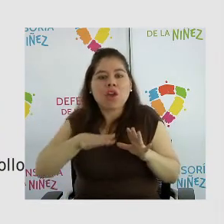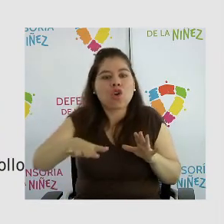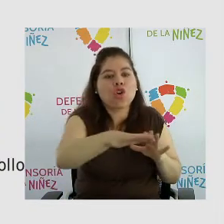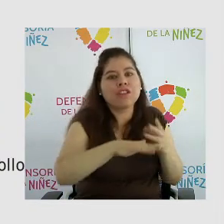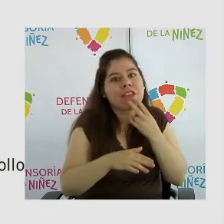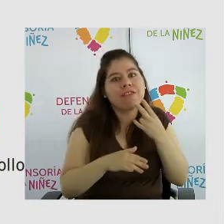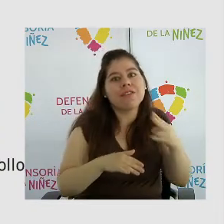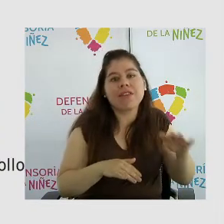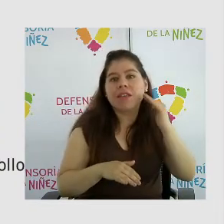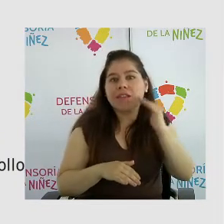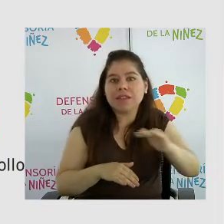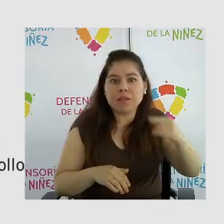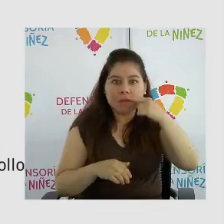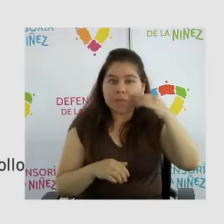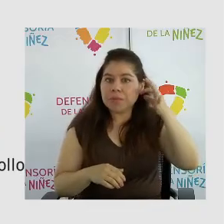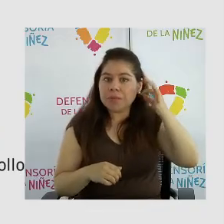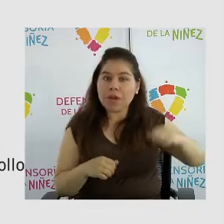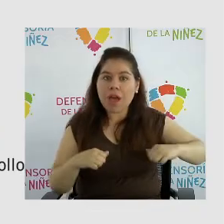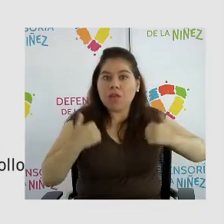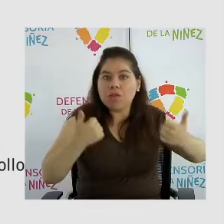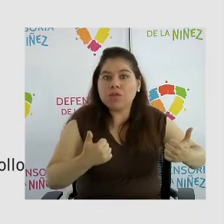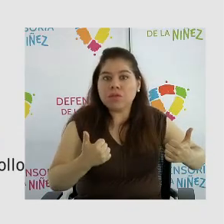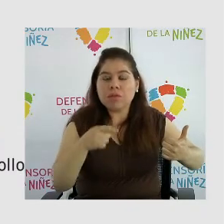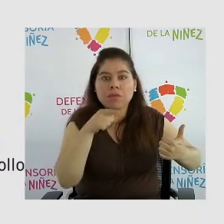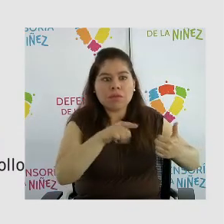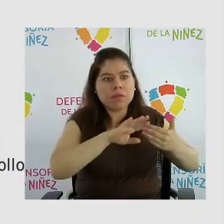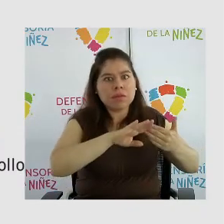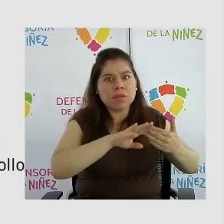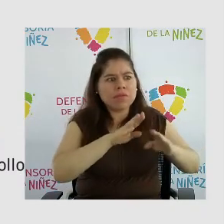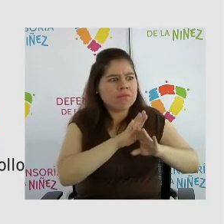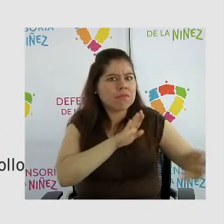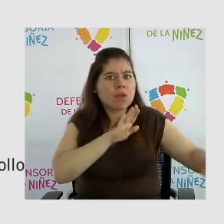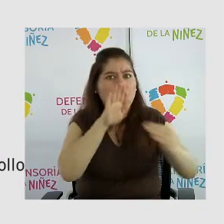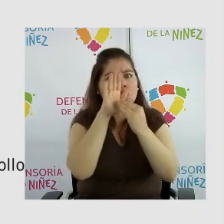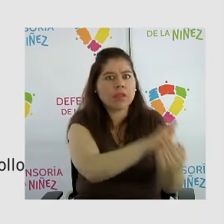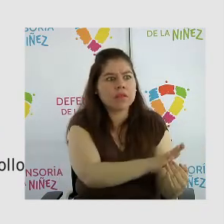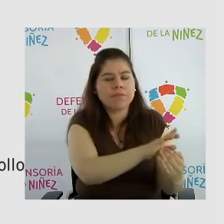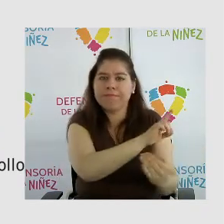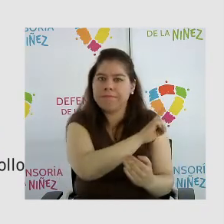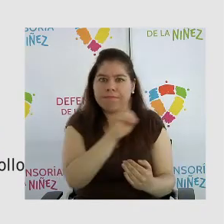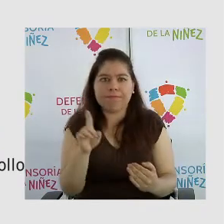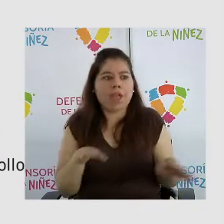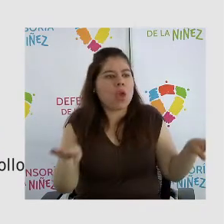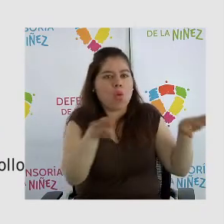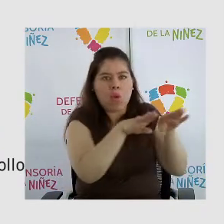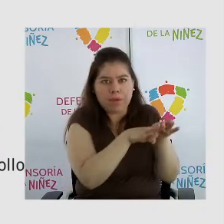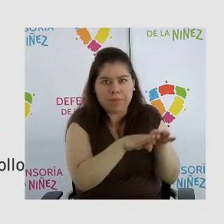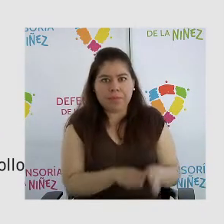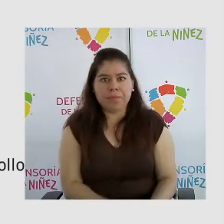niños, niñas y adolescentes que viven en Chile sin ninguna exclusión y sin ninguna discriminación.